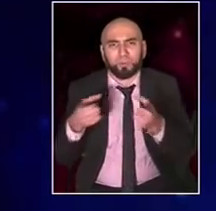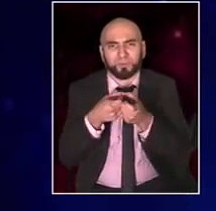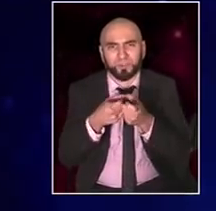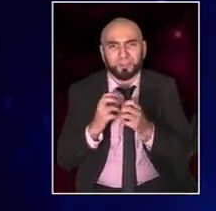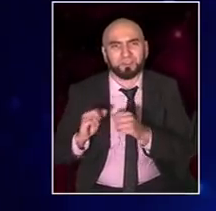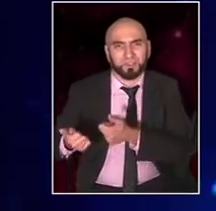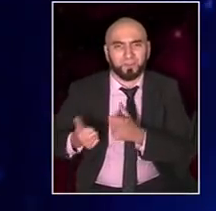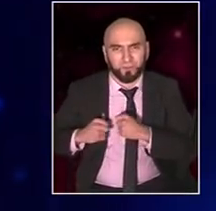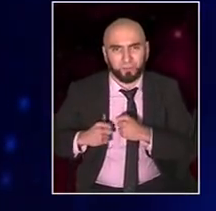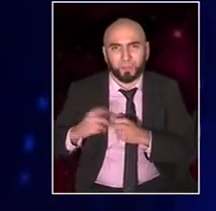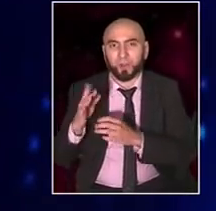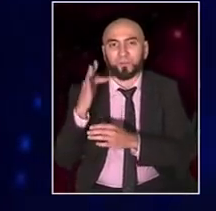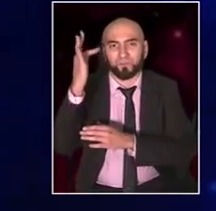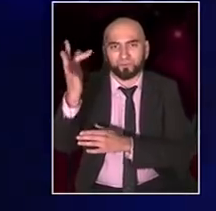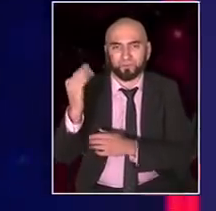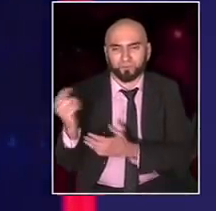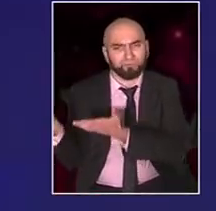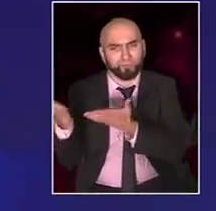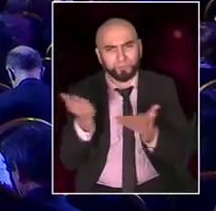senador Guido Girardi. Un aplauso para él.